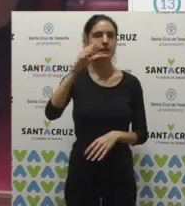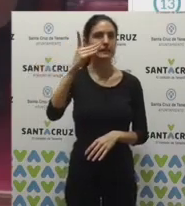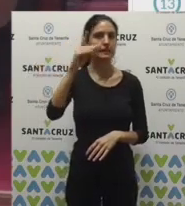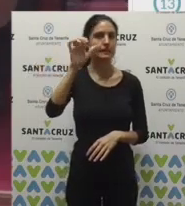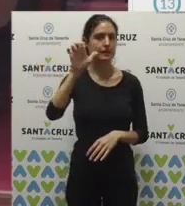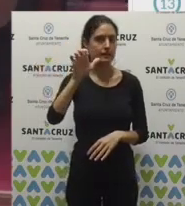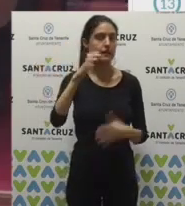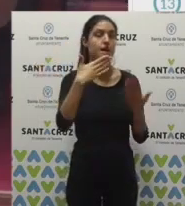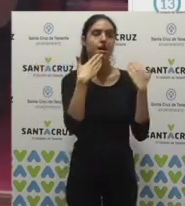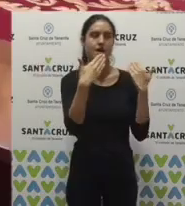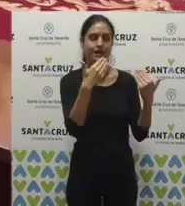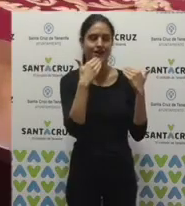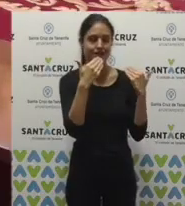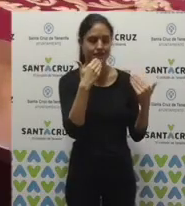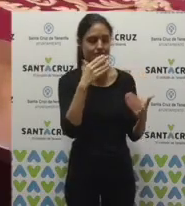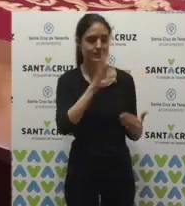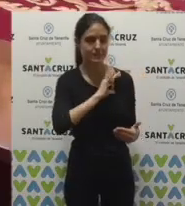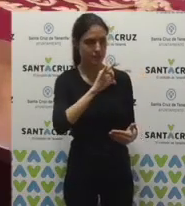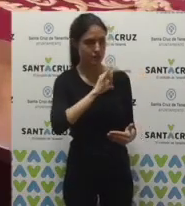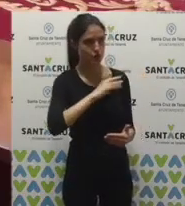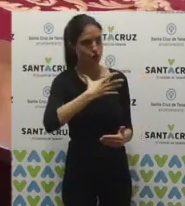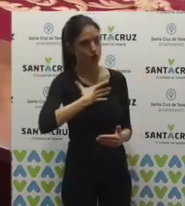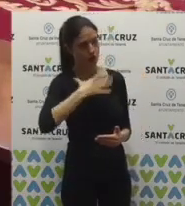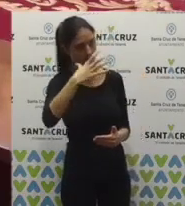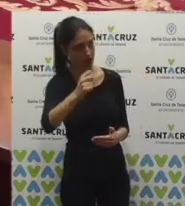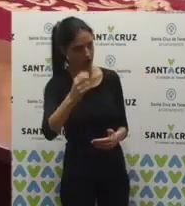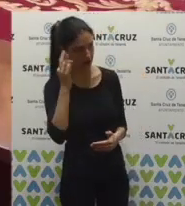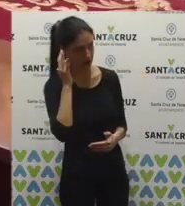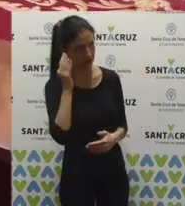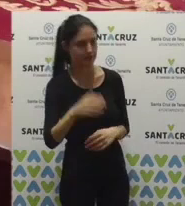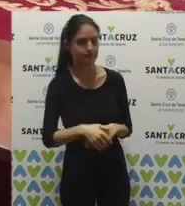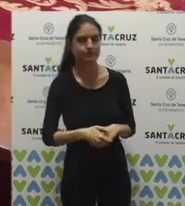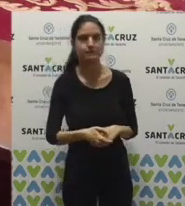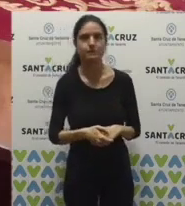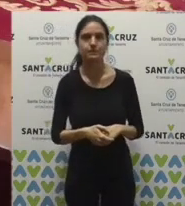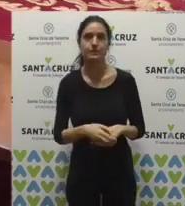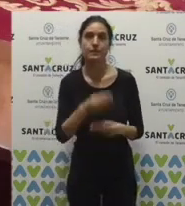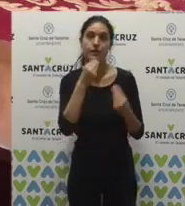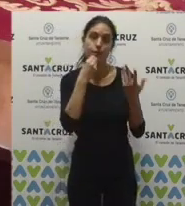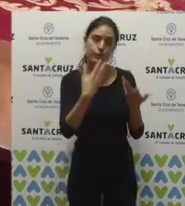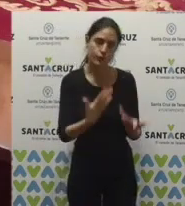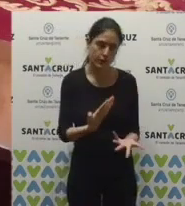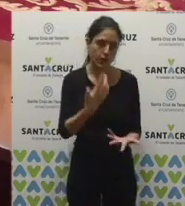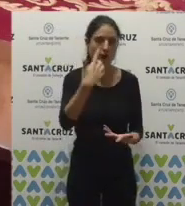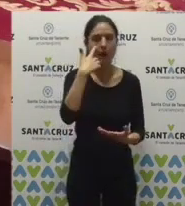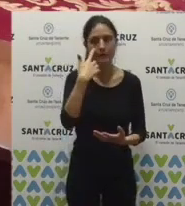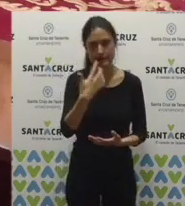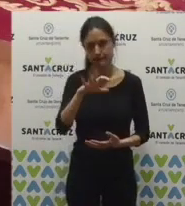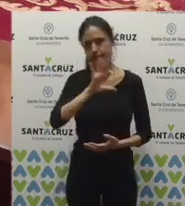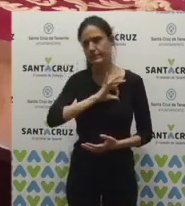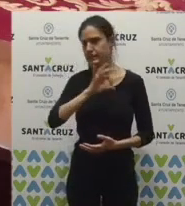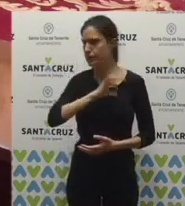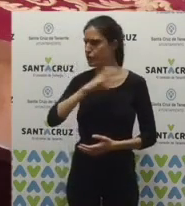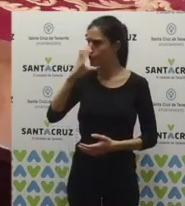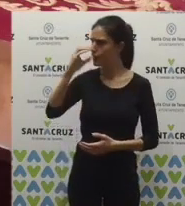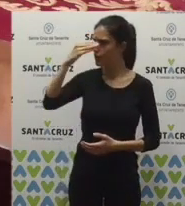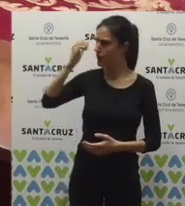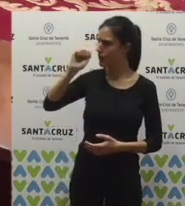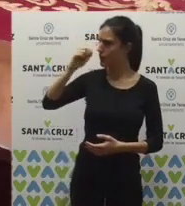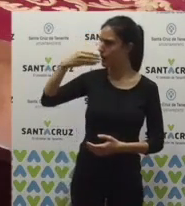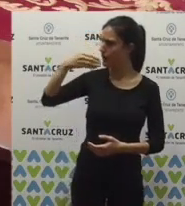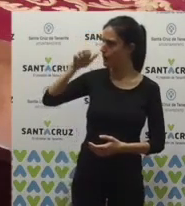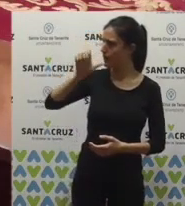muchísimas gracias señora alcaldesa bueno vamos a ver señor cabello plantea usted en su moción